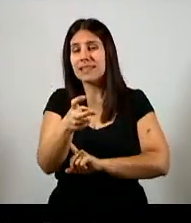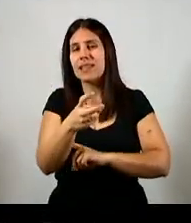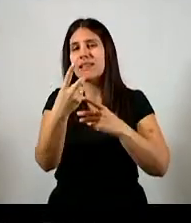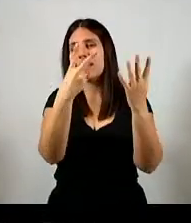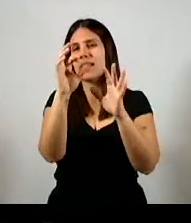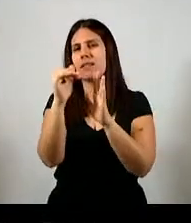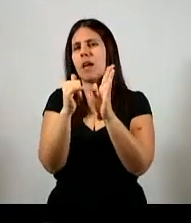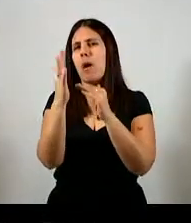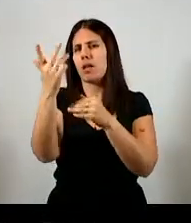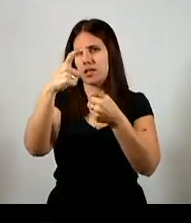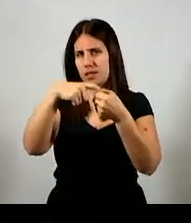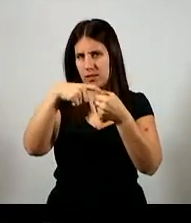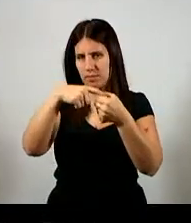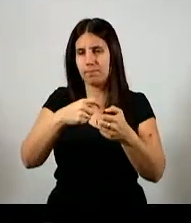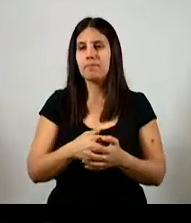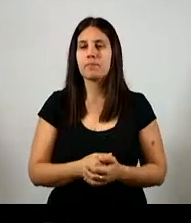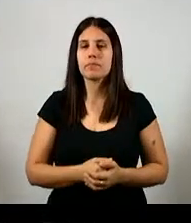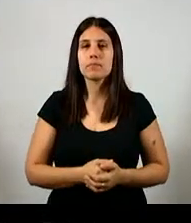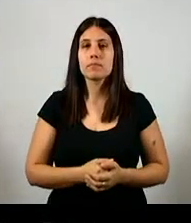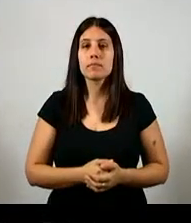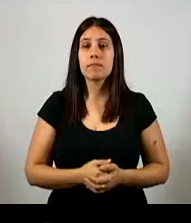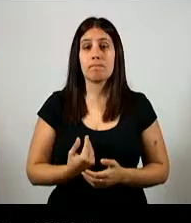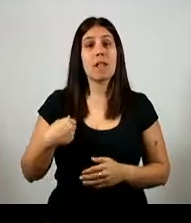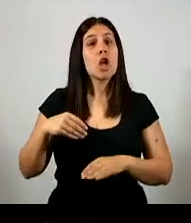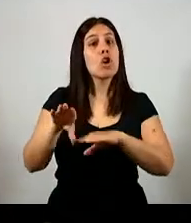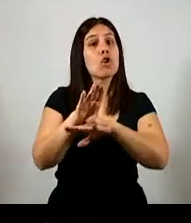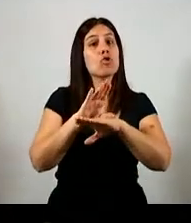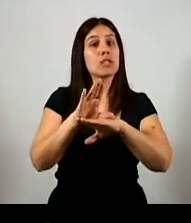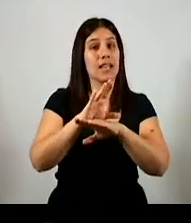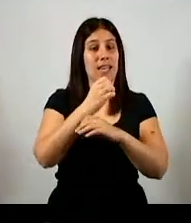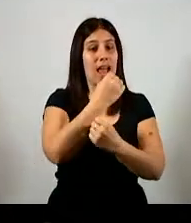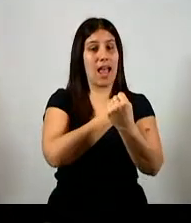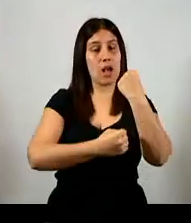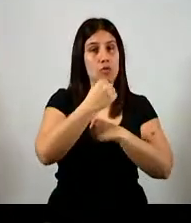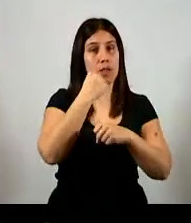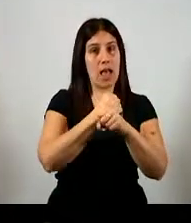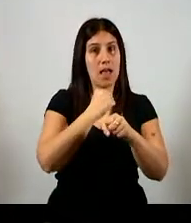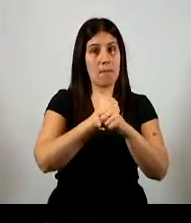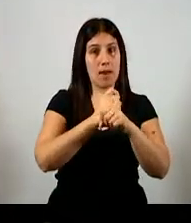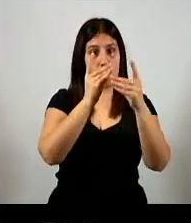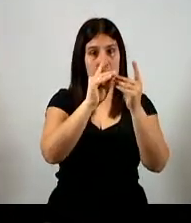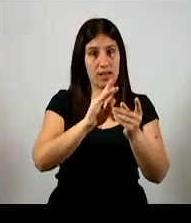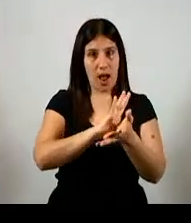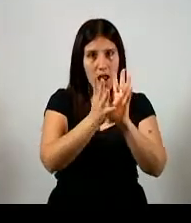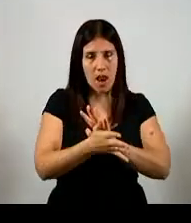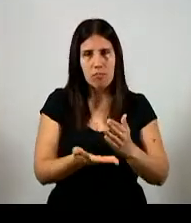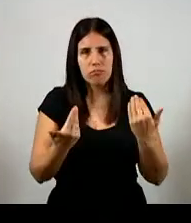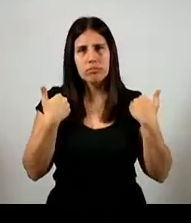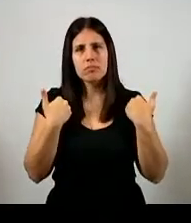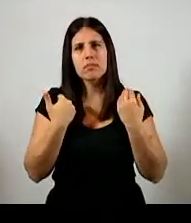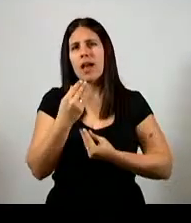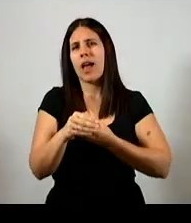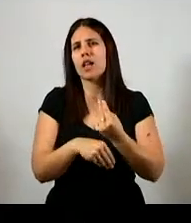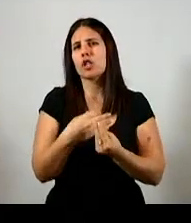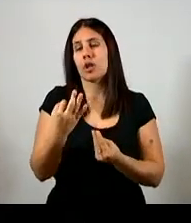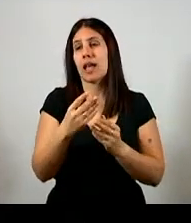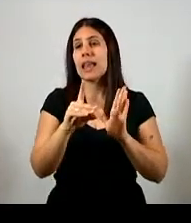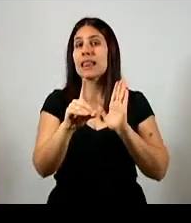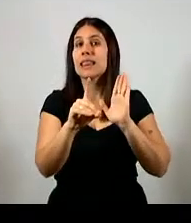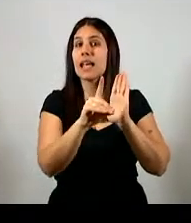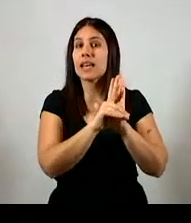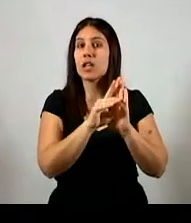Con respecto a las competencias de la Consejería de Economía, Empleo y Transformación Digital, hemos aprobado el decreto que regula